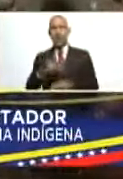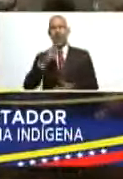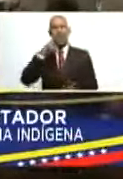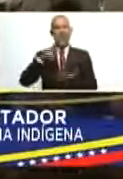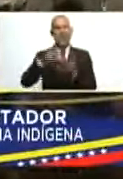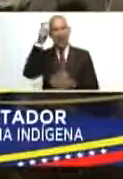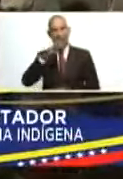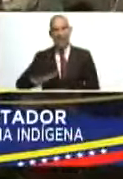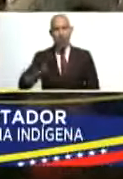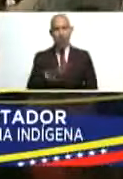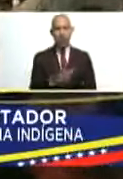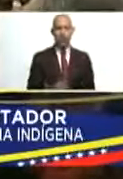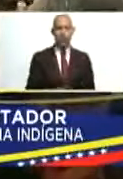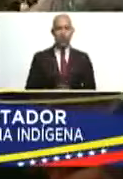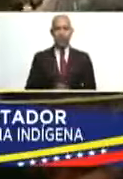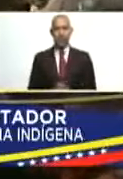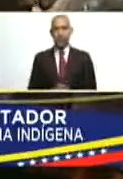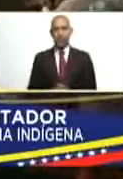del pueblo.